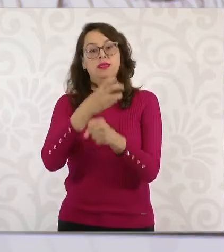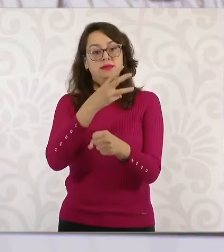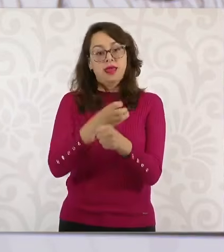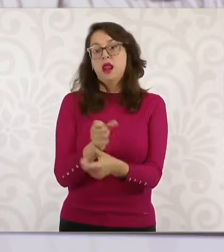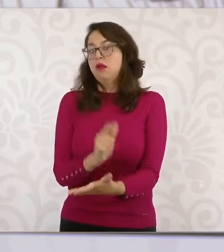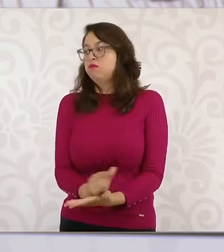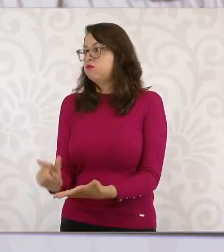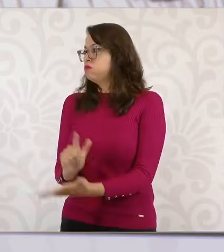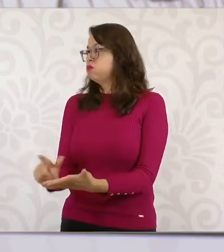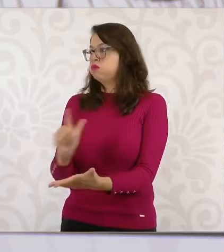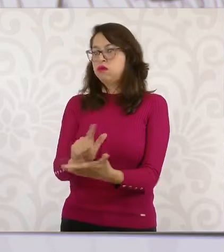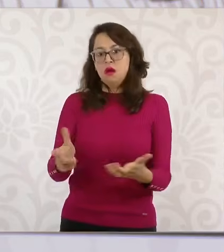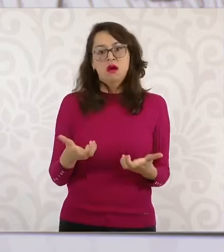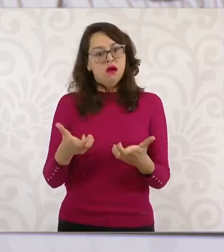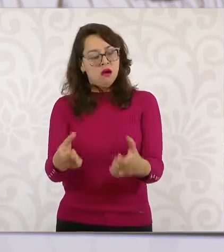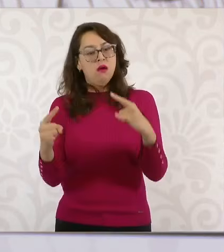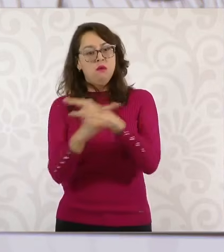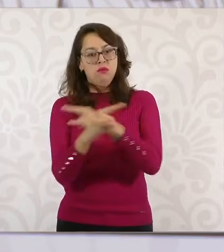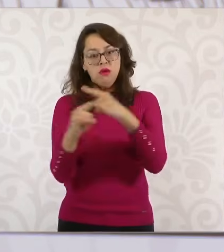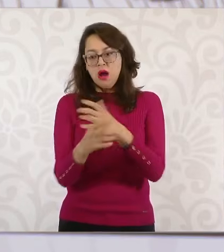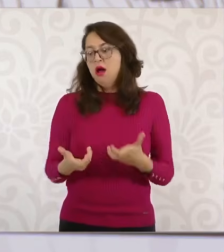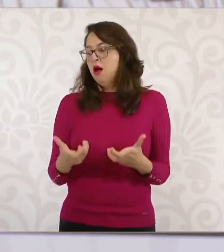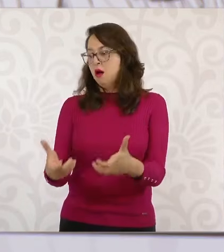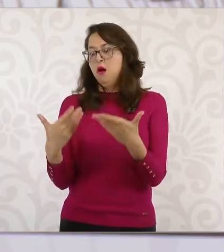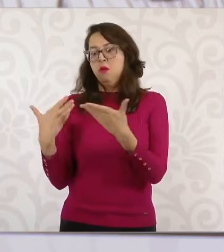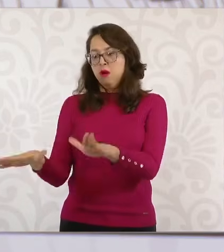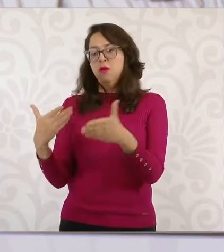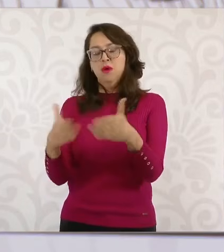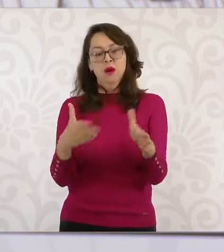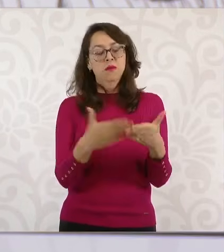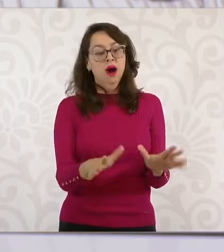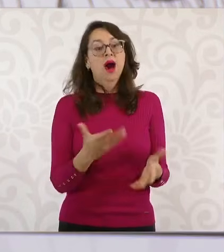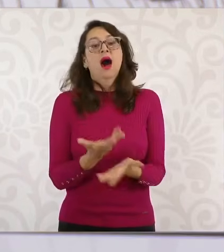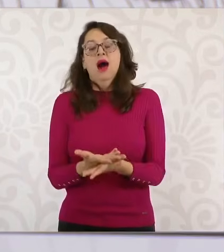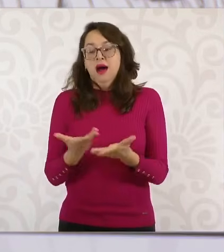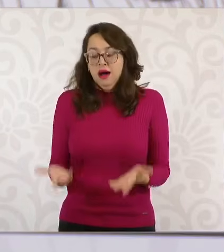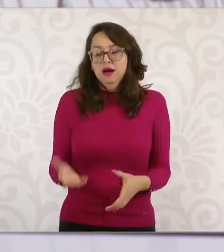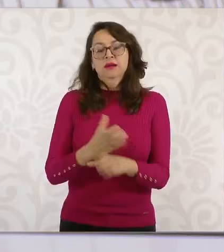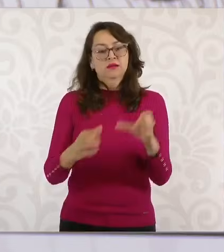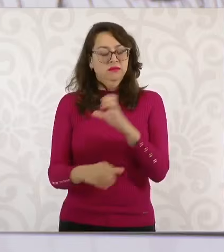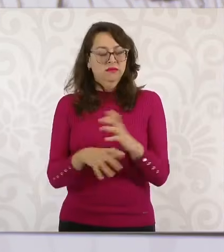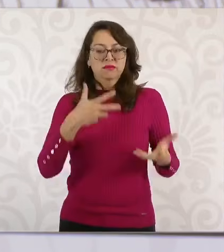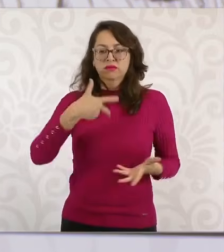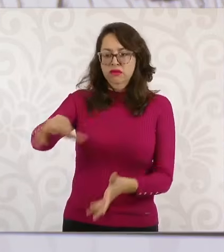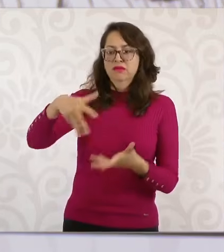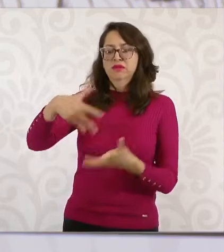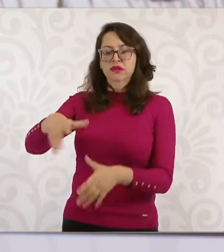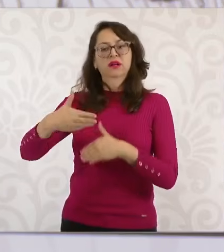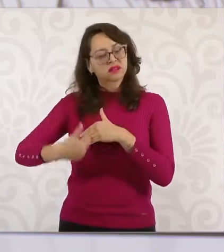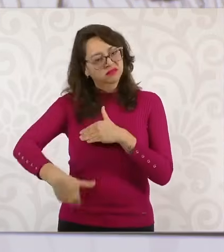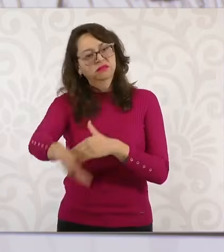las comunidades y de las carreteras, abrir los caminos. Ahora estamos con la entrega de los enseres y con la etapa de